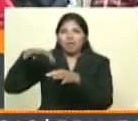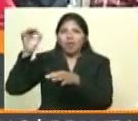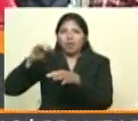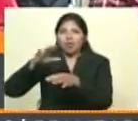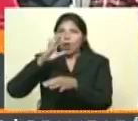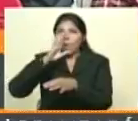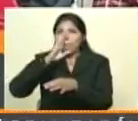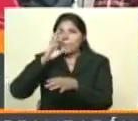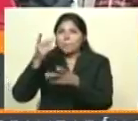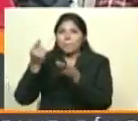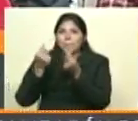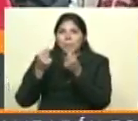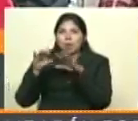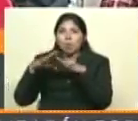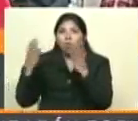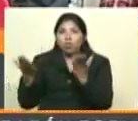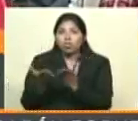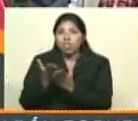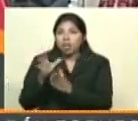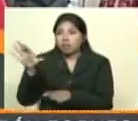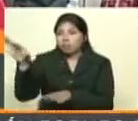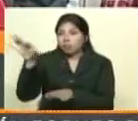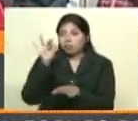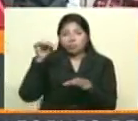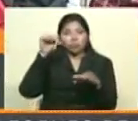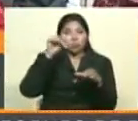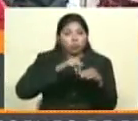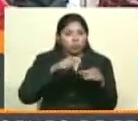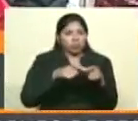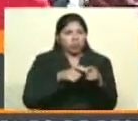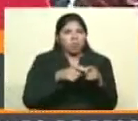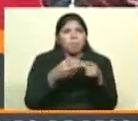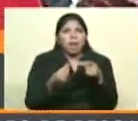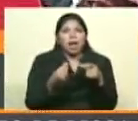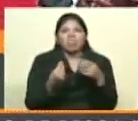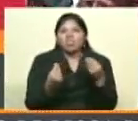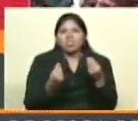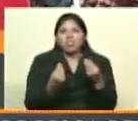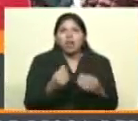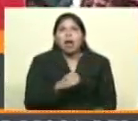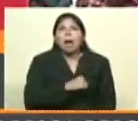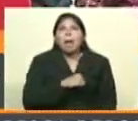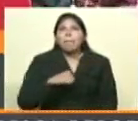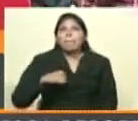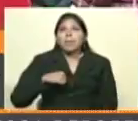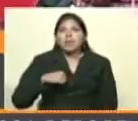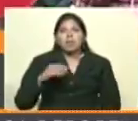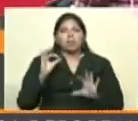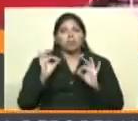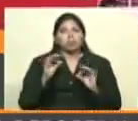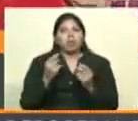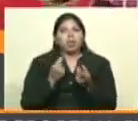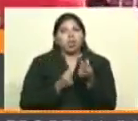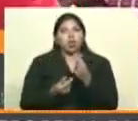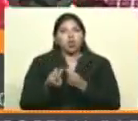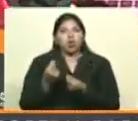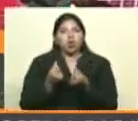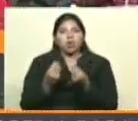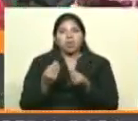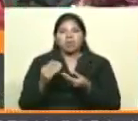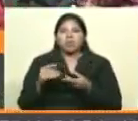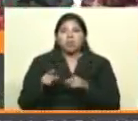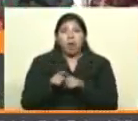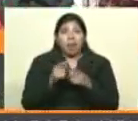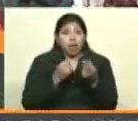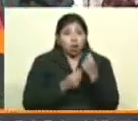Mundial, con un plan de privatizar y acabar con la economía nacional y entregársela a los gringos.